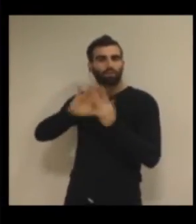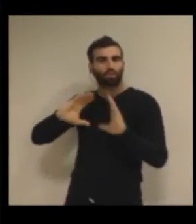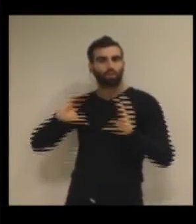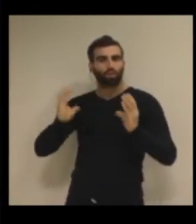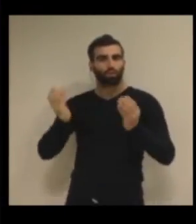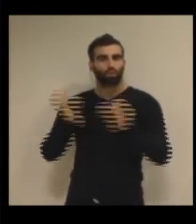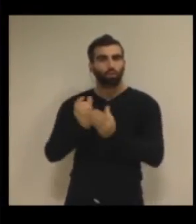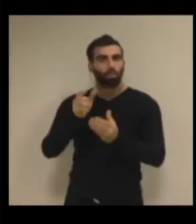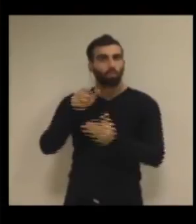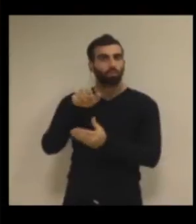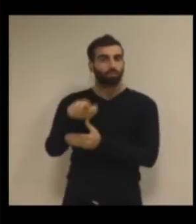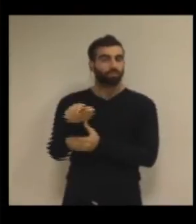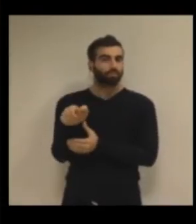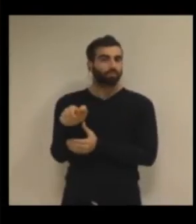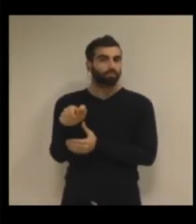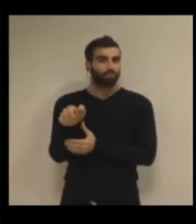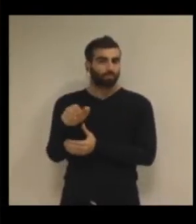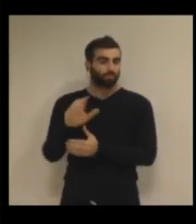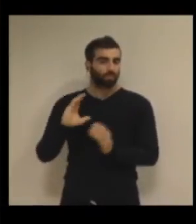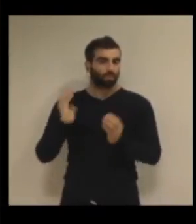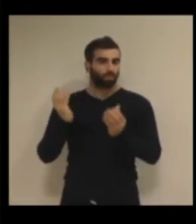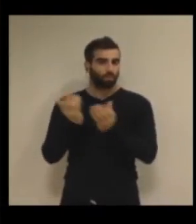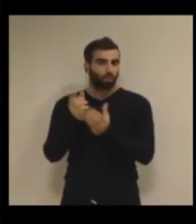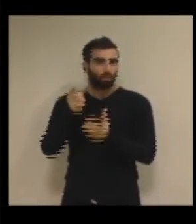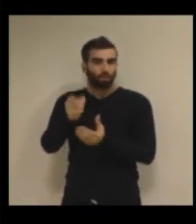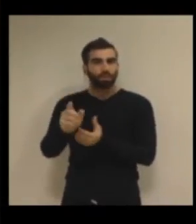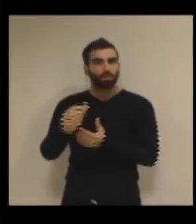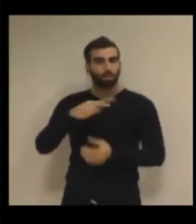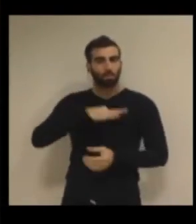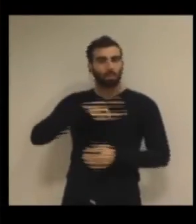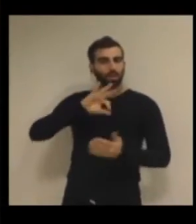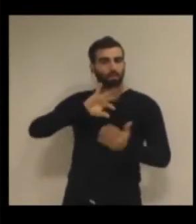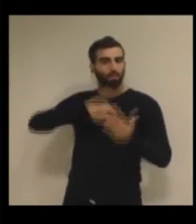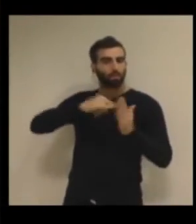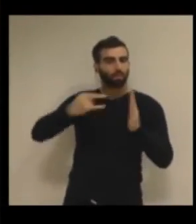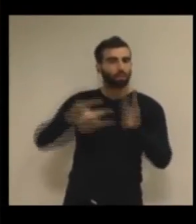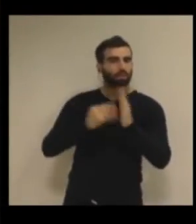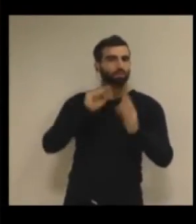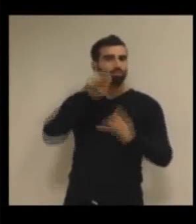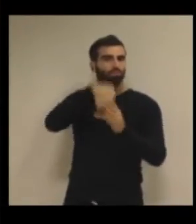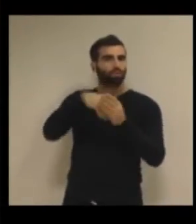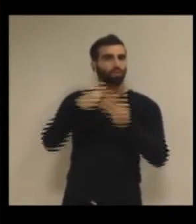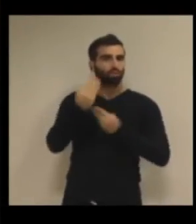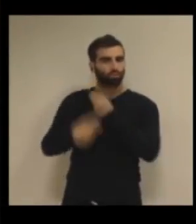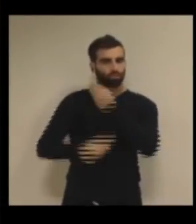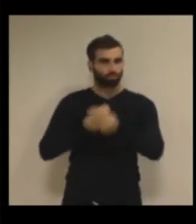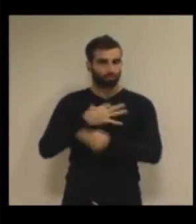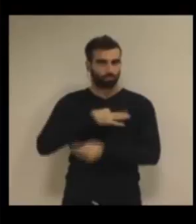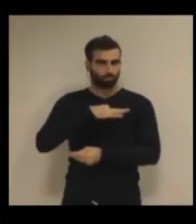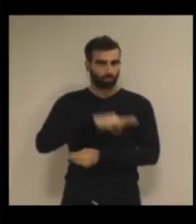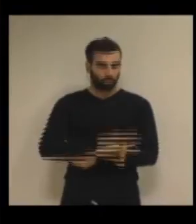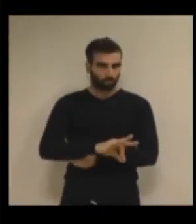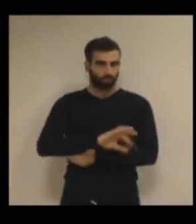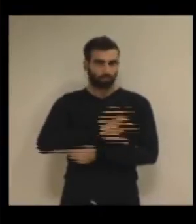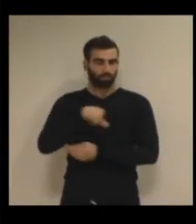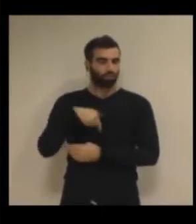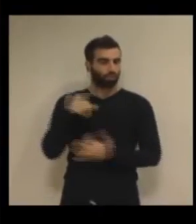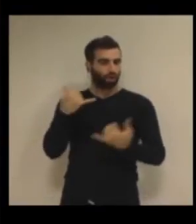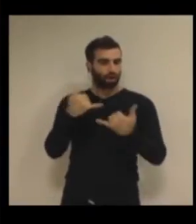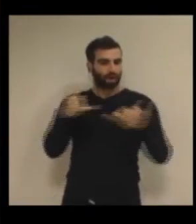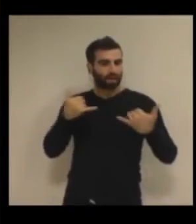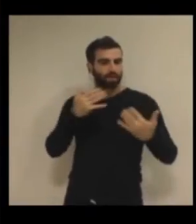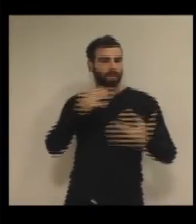que digamos que son objetivos del proyecto, ¿no? Entonces digamos que ahí también hay una línea directa de